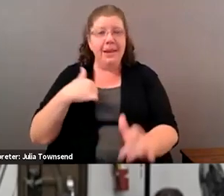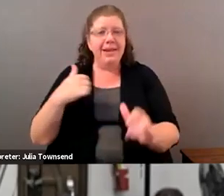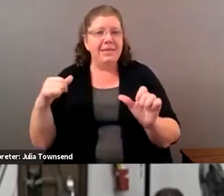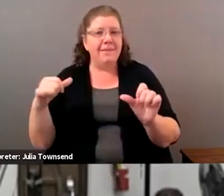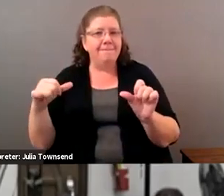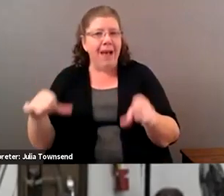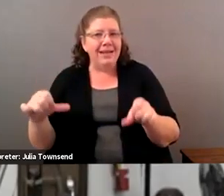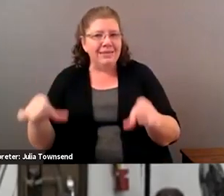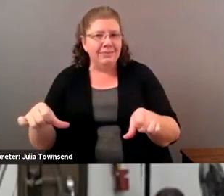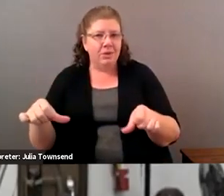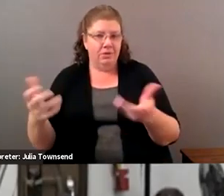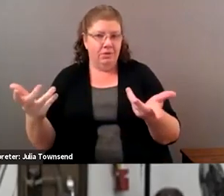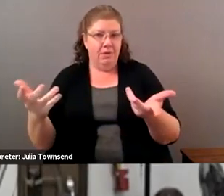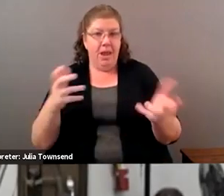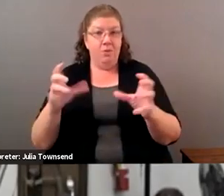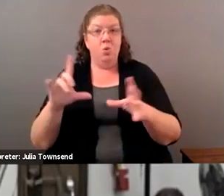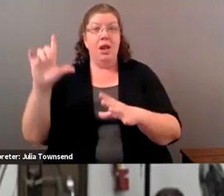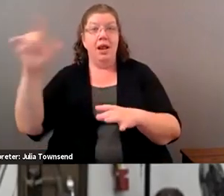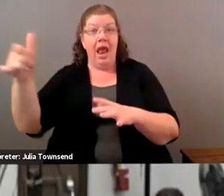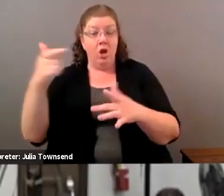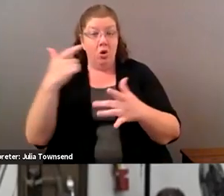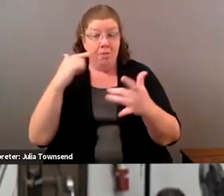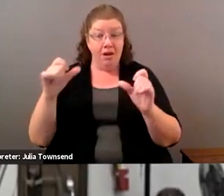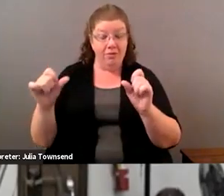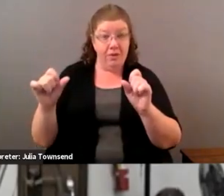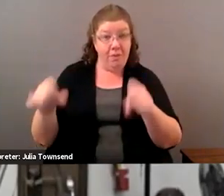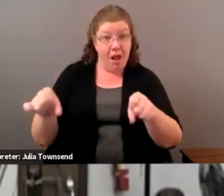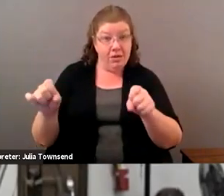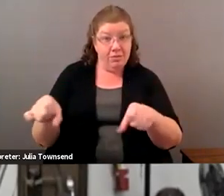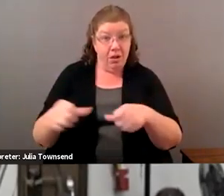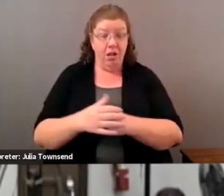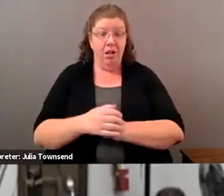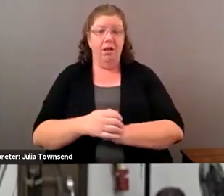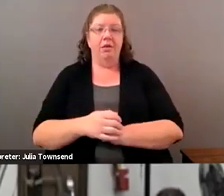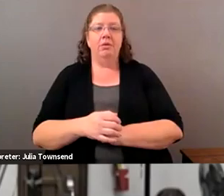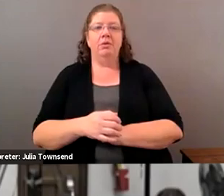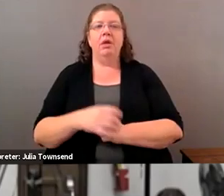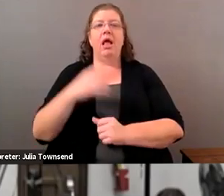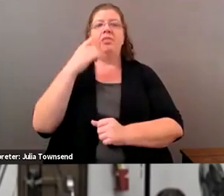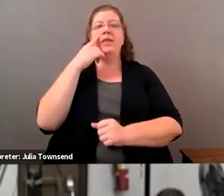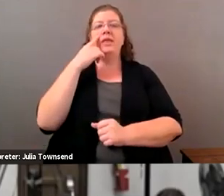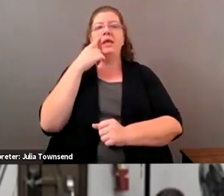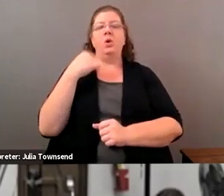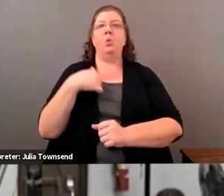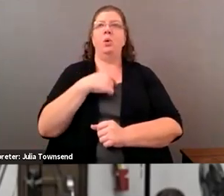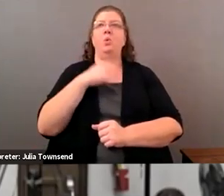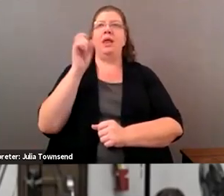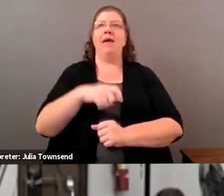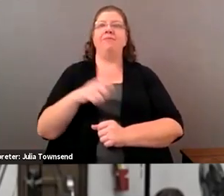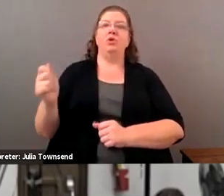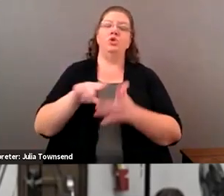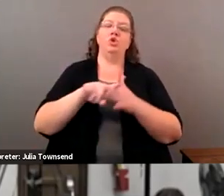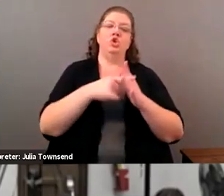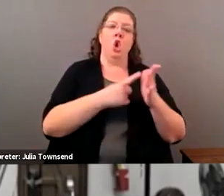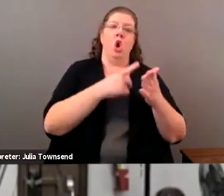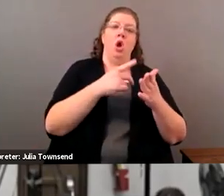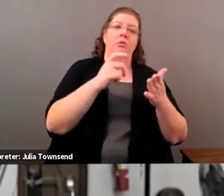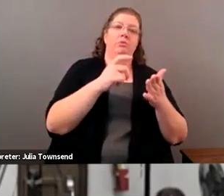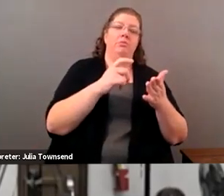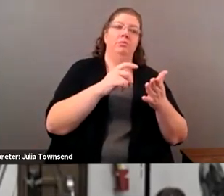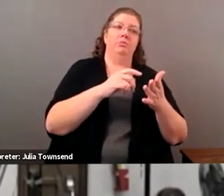hacerlo y tal vez lo tengamos que hacer después pero es posible creo que tendríamos que regresar de nuevo